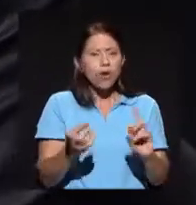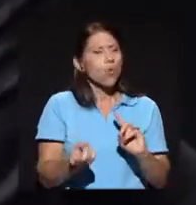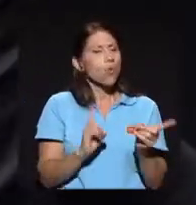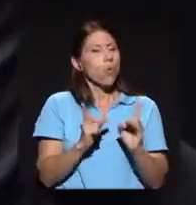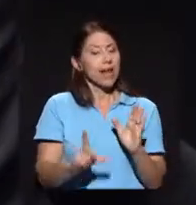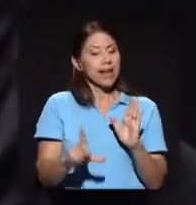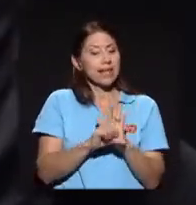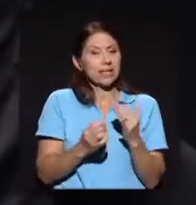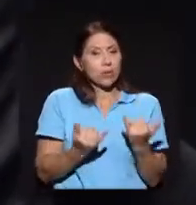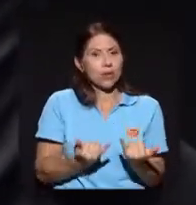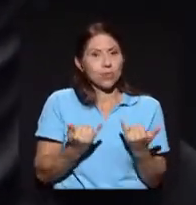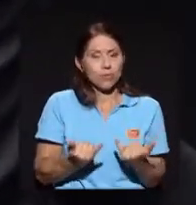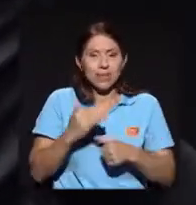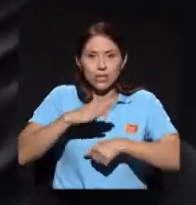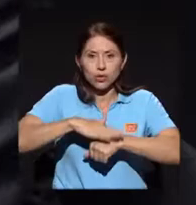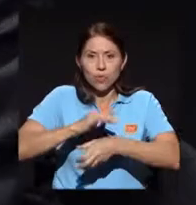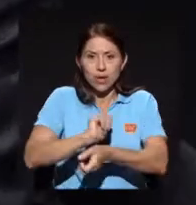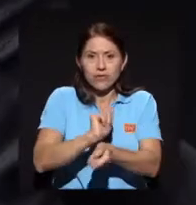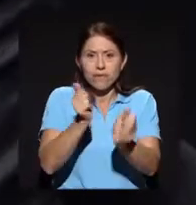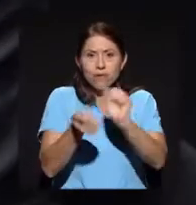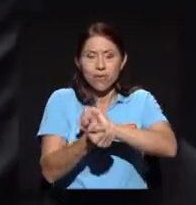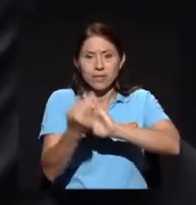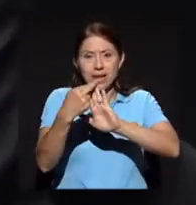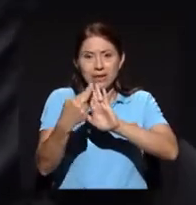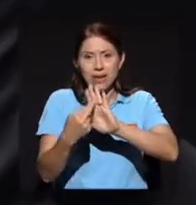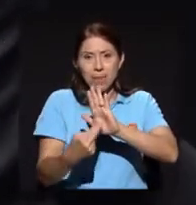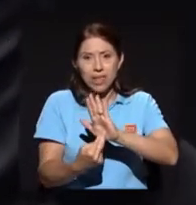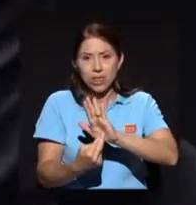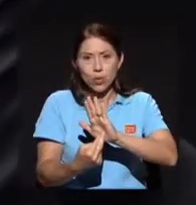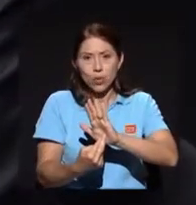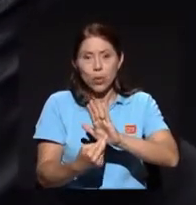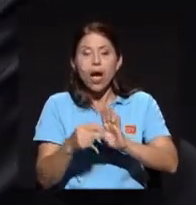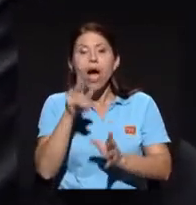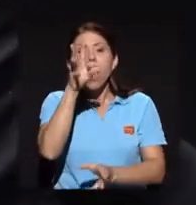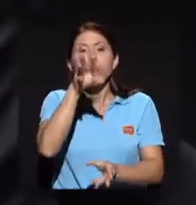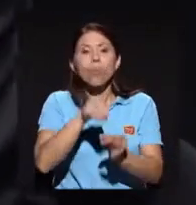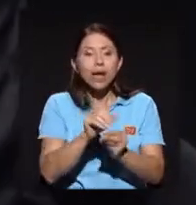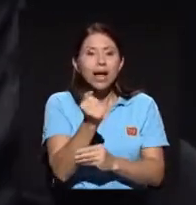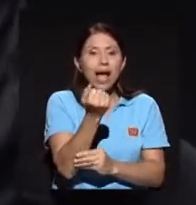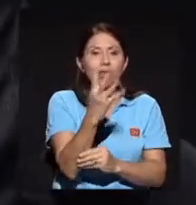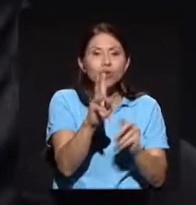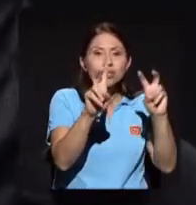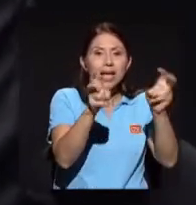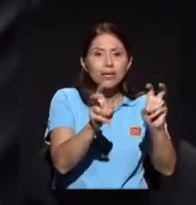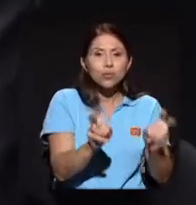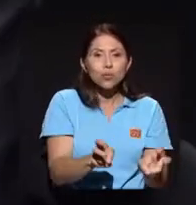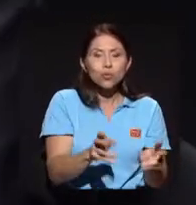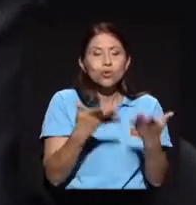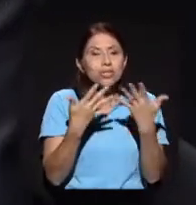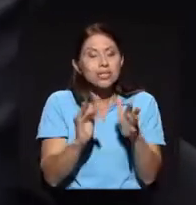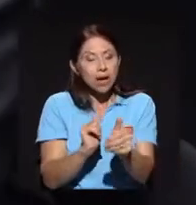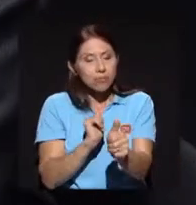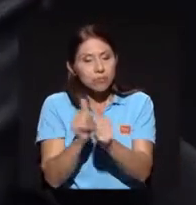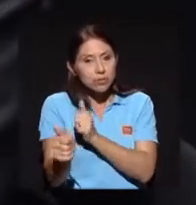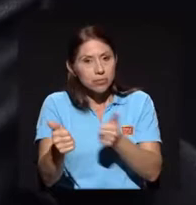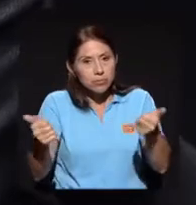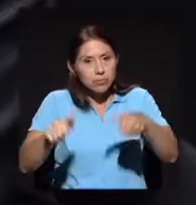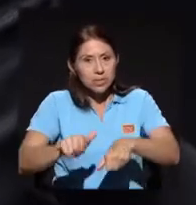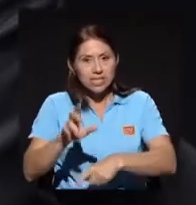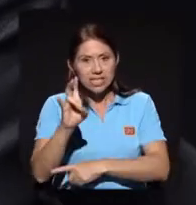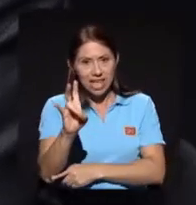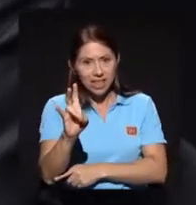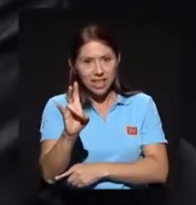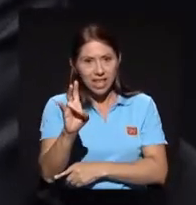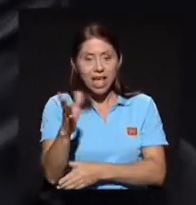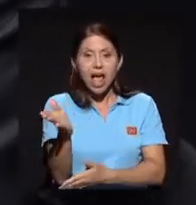sobre reformas el reglamento 14 asuntos 7 fueron aprobados hay algunos que son